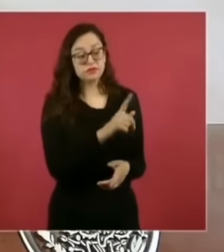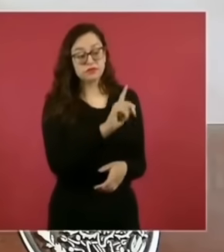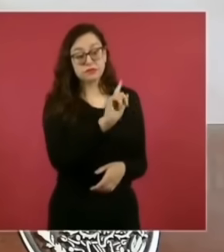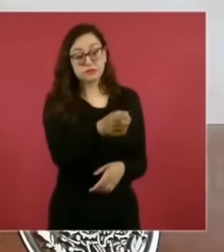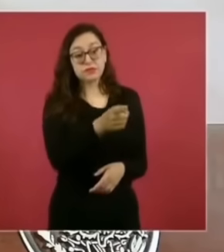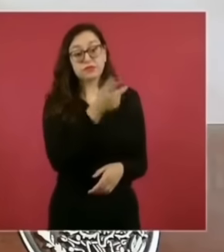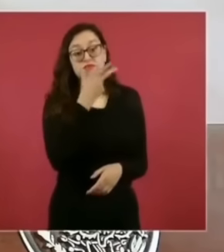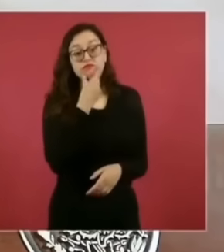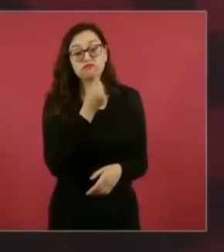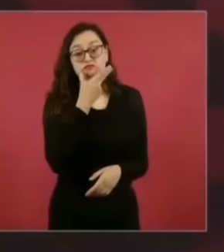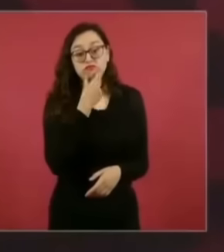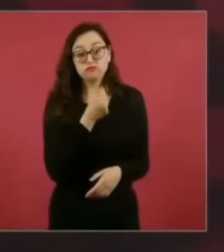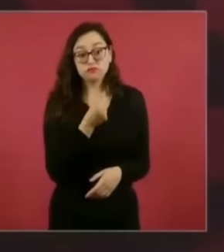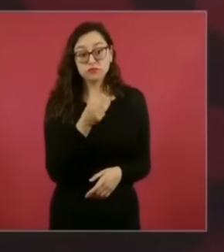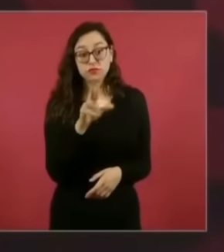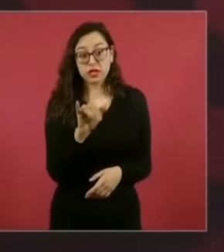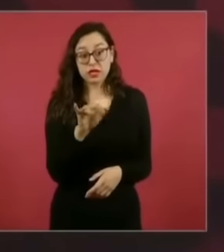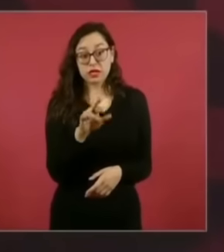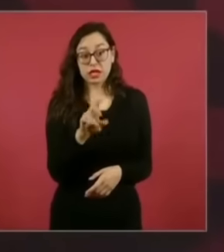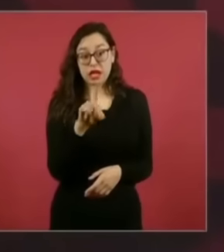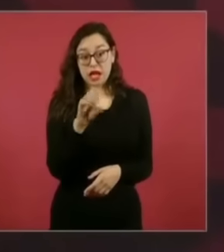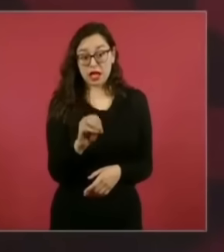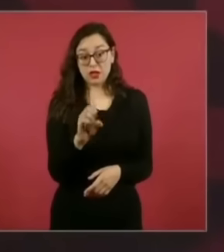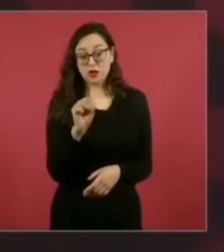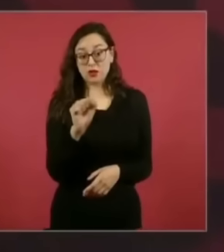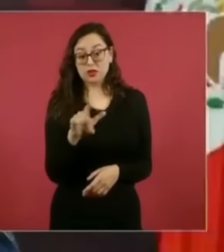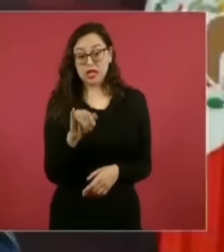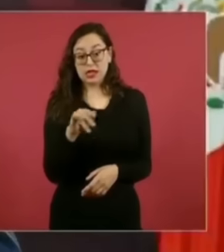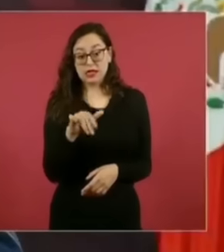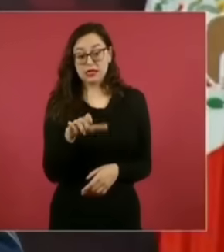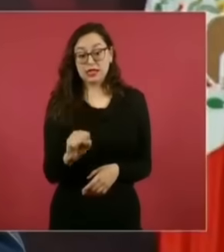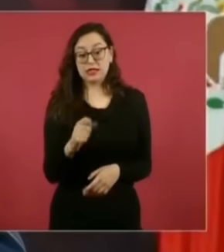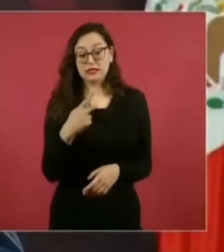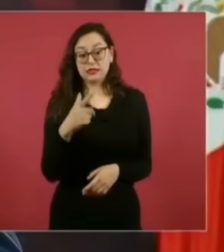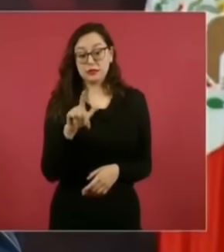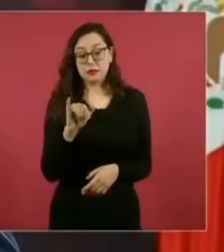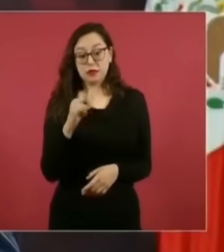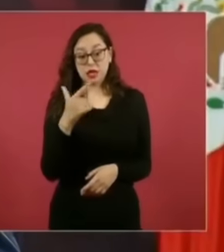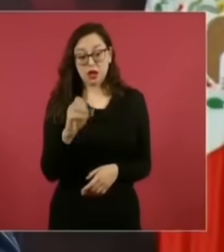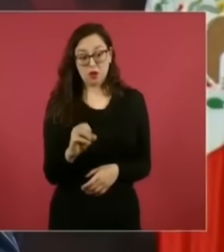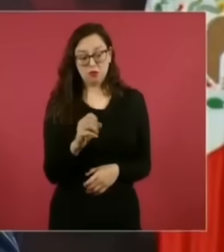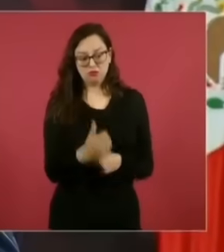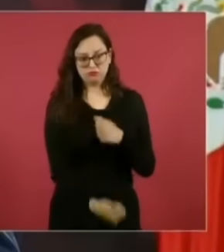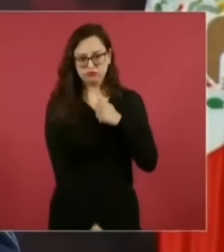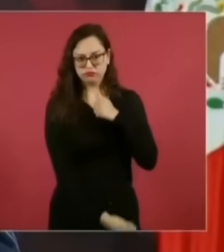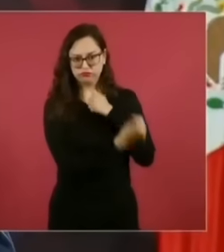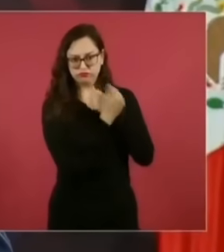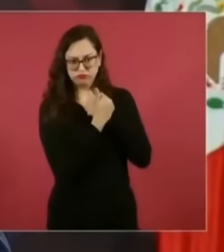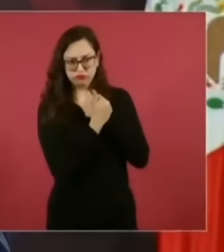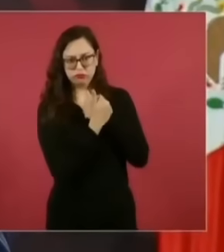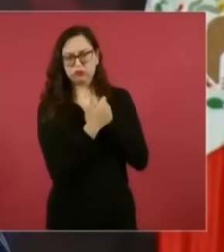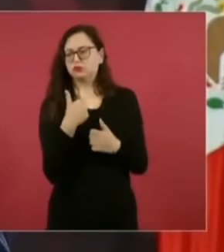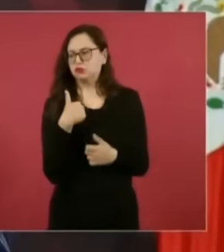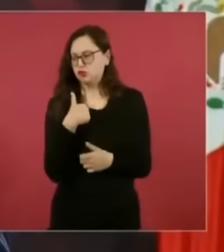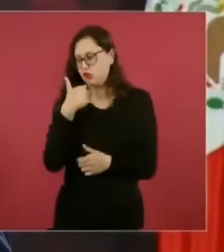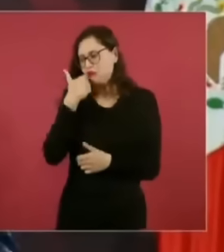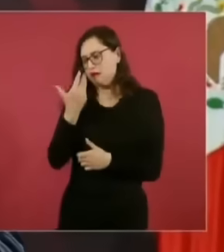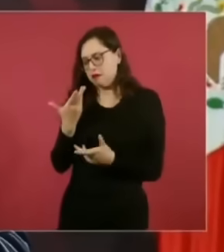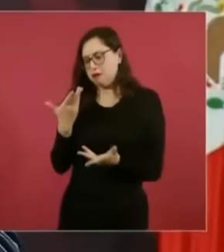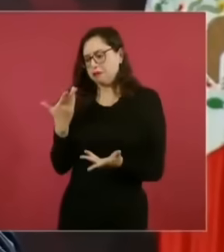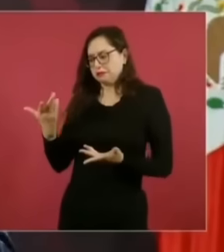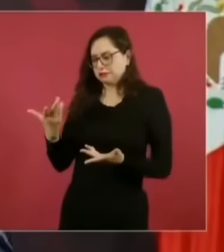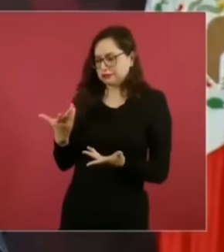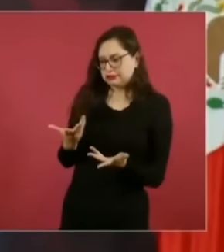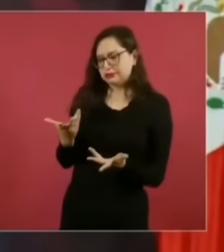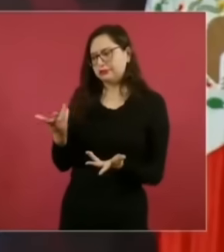viene en una ocasión a plantear de que quería un arreglo. Dije, sí, ¿cómo